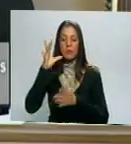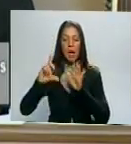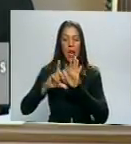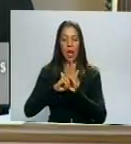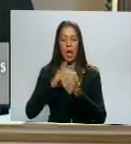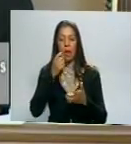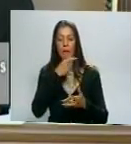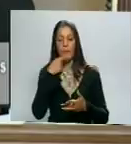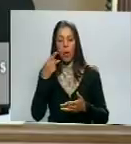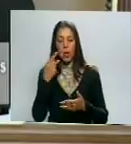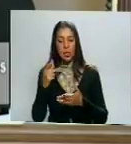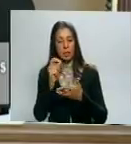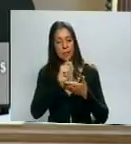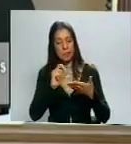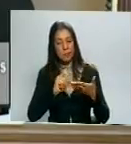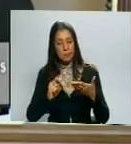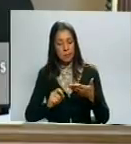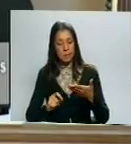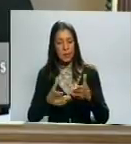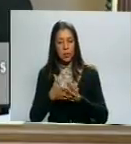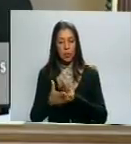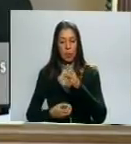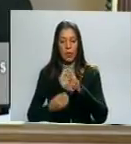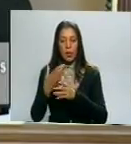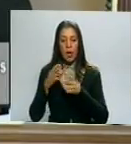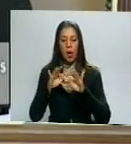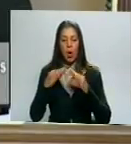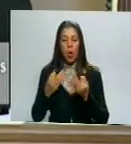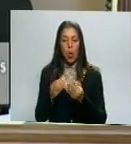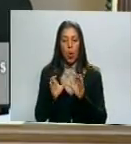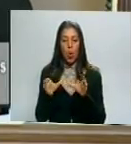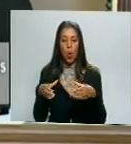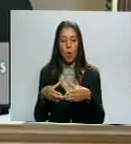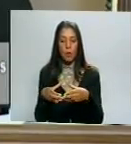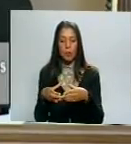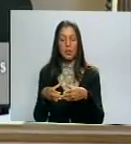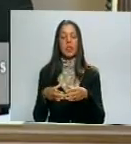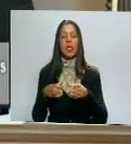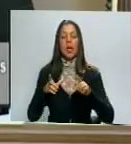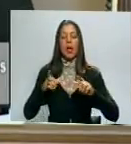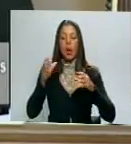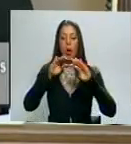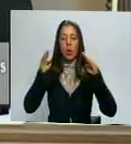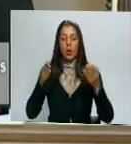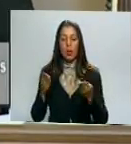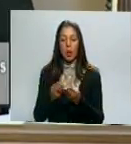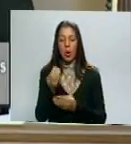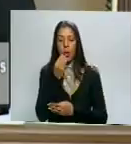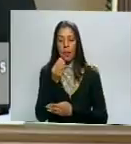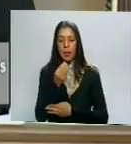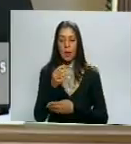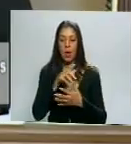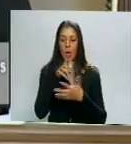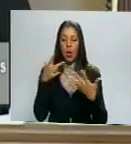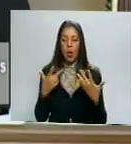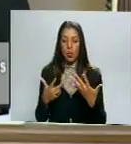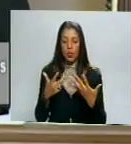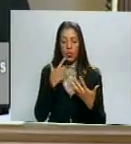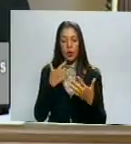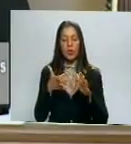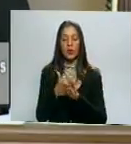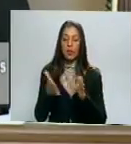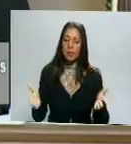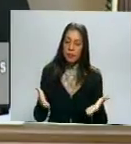programas de formación del Comité Local de Abastecimiento y Producción. 8. Promover la articulación entre